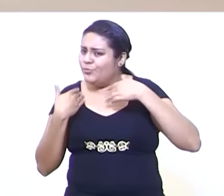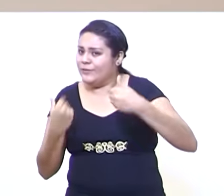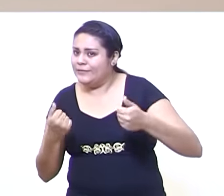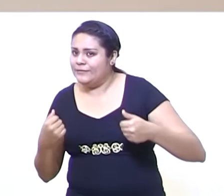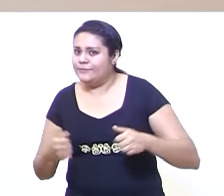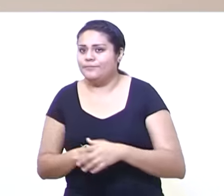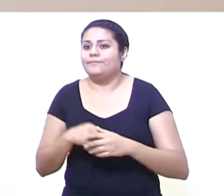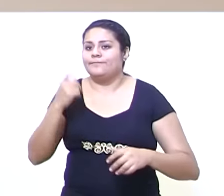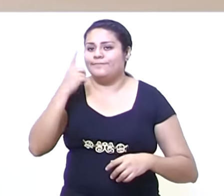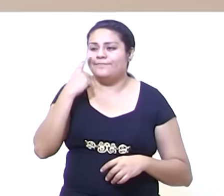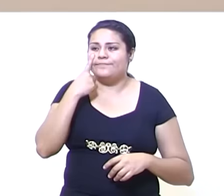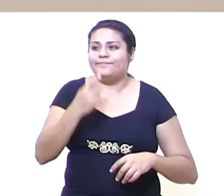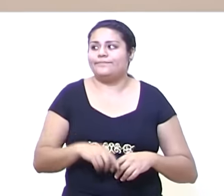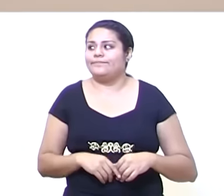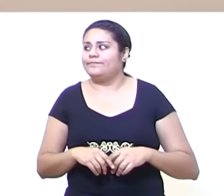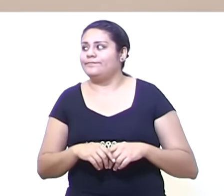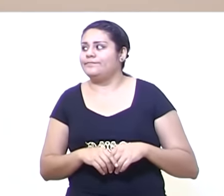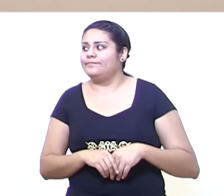Tenemos